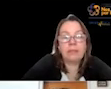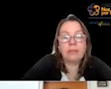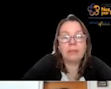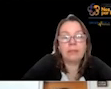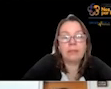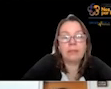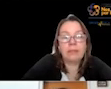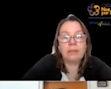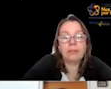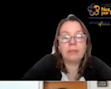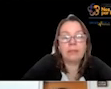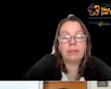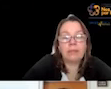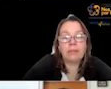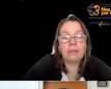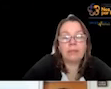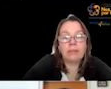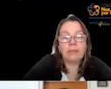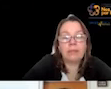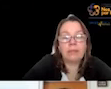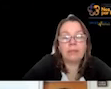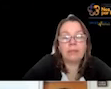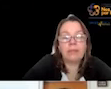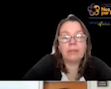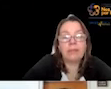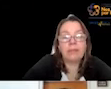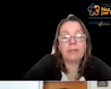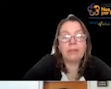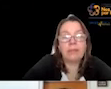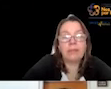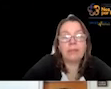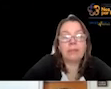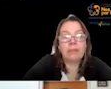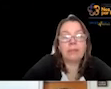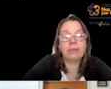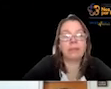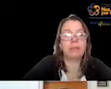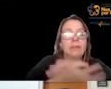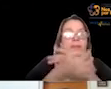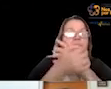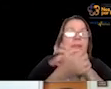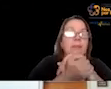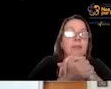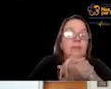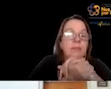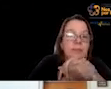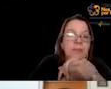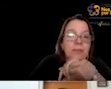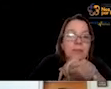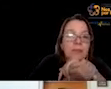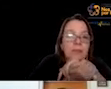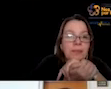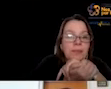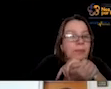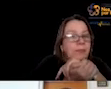que también nos hacen una buena salud intestinal, que es fundamental para todo. ¿Cuáles son algunos consejos, por ejemplo, entonces, para incluir estos alimentos,